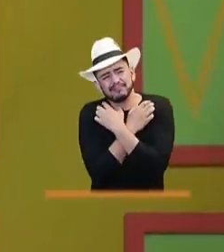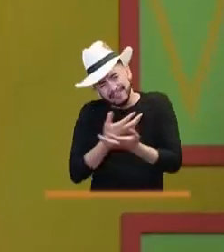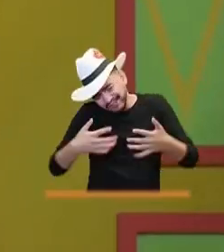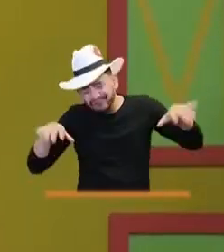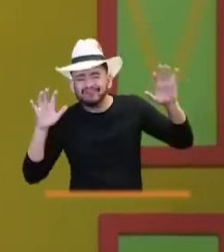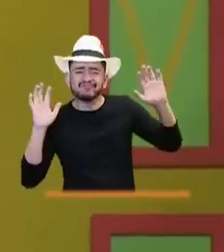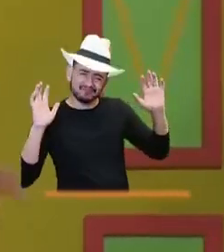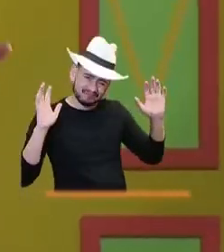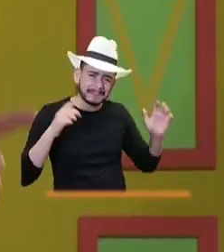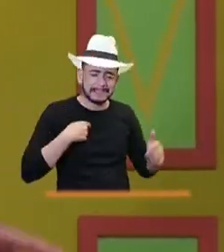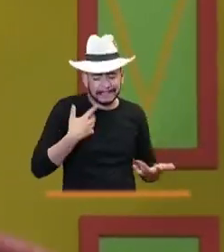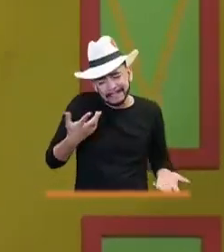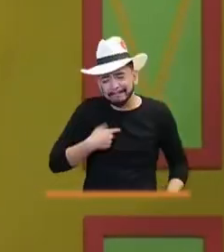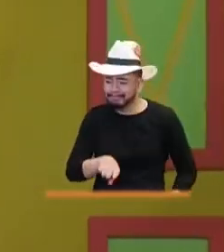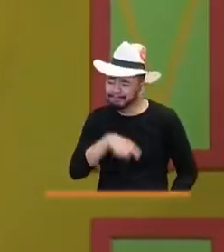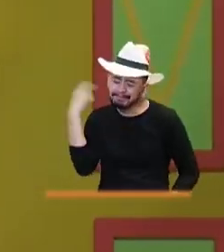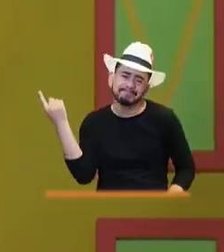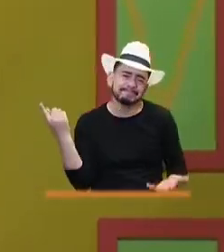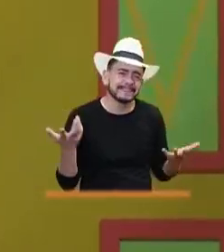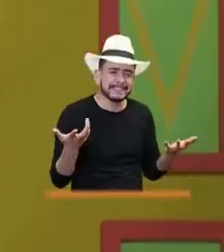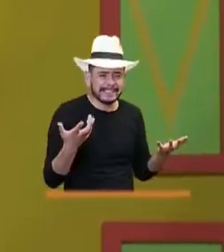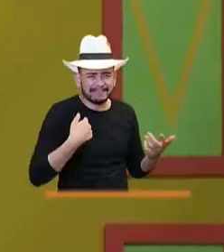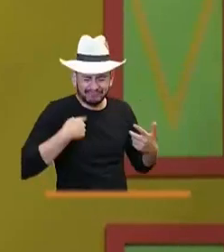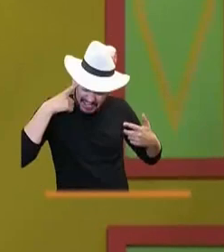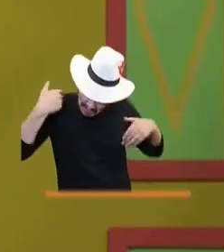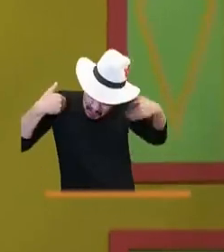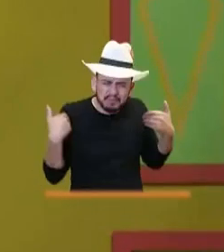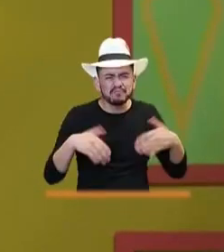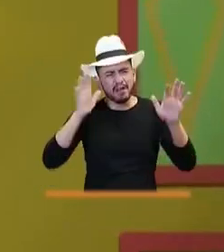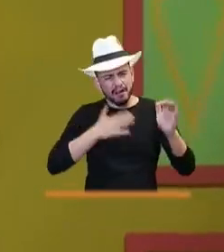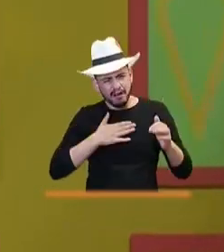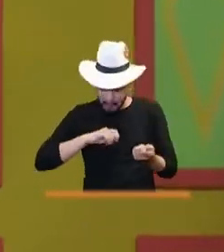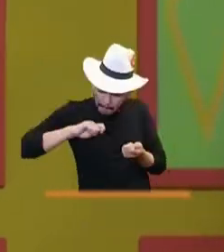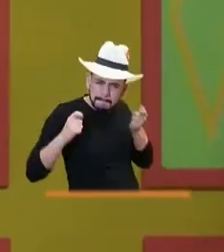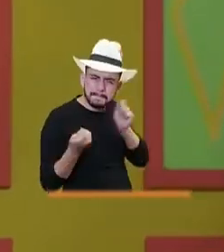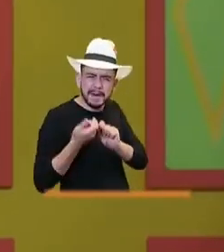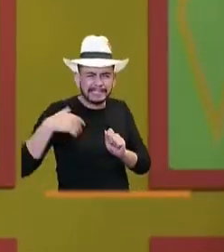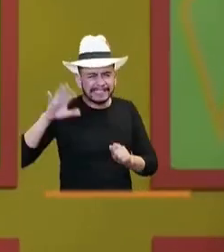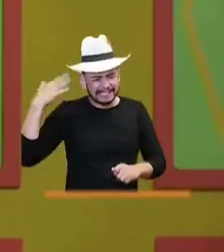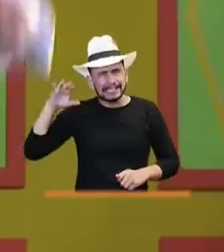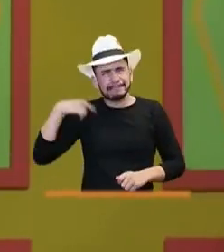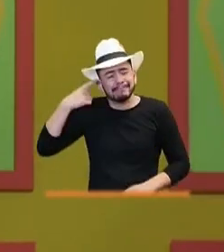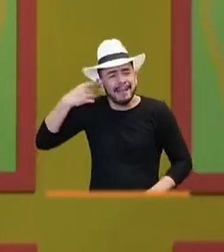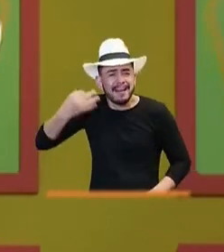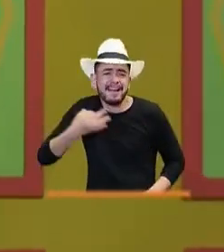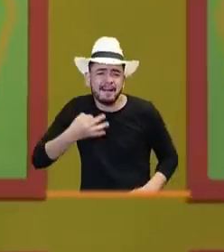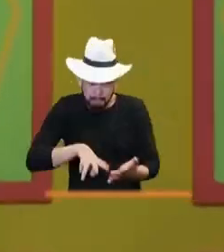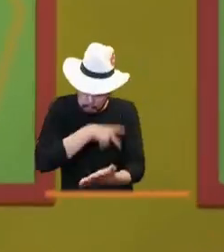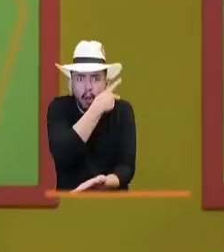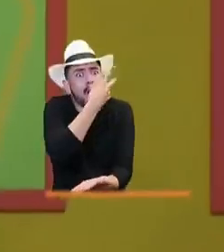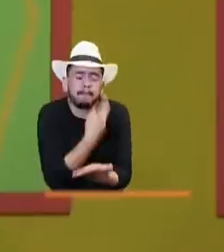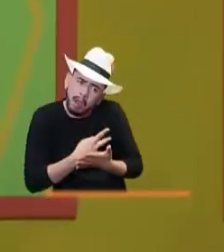aprendí, en mi modo hasta de actuar, que uno cuando se cae, va y